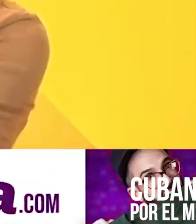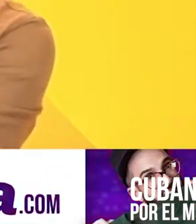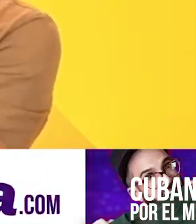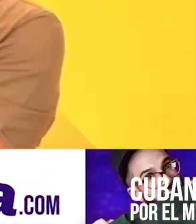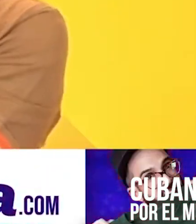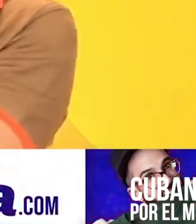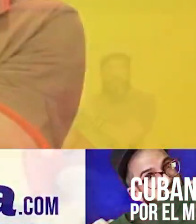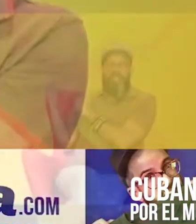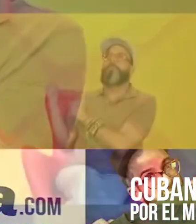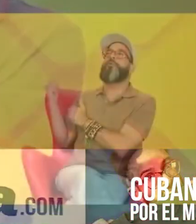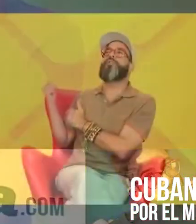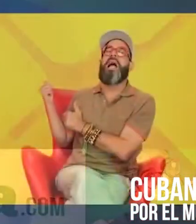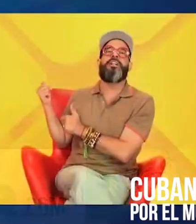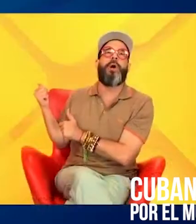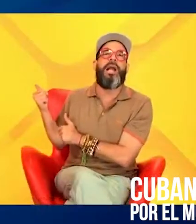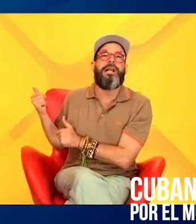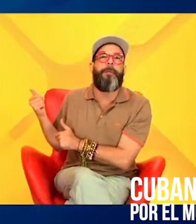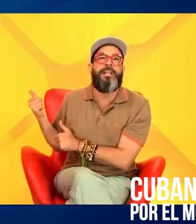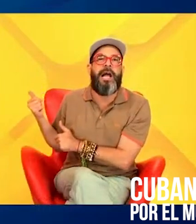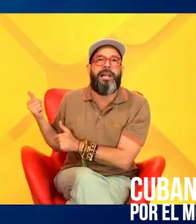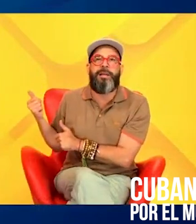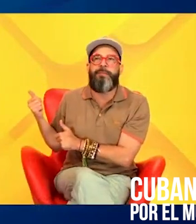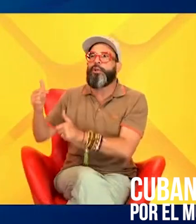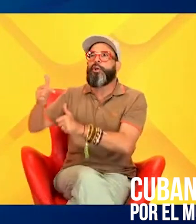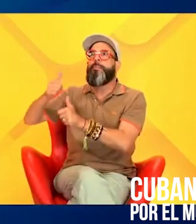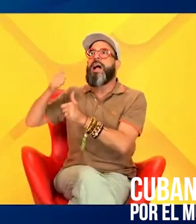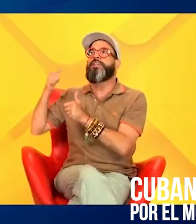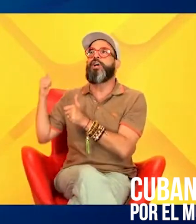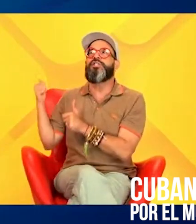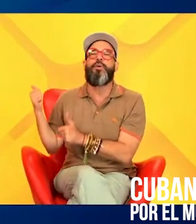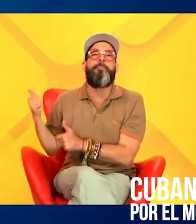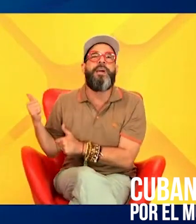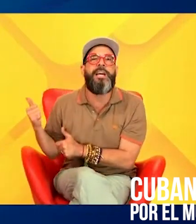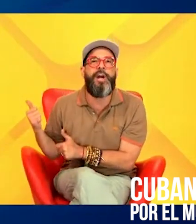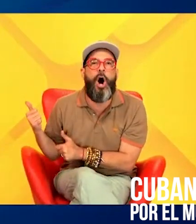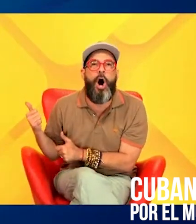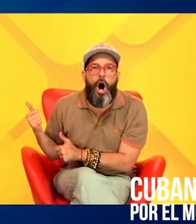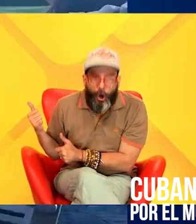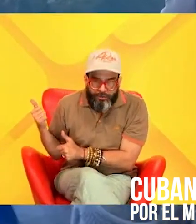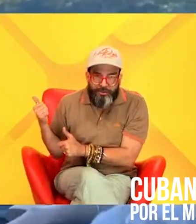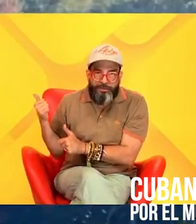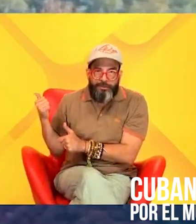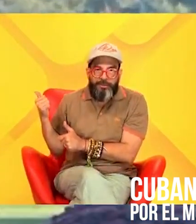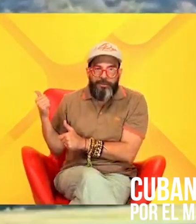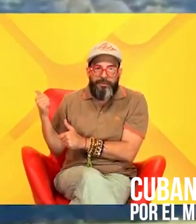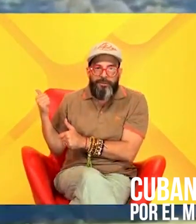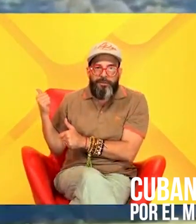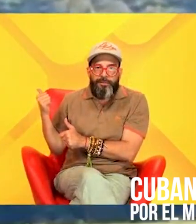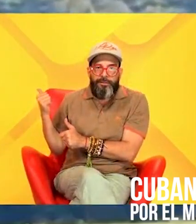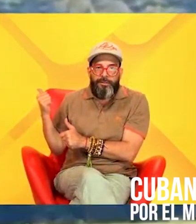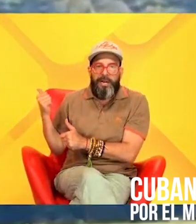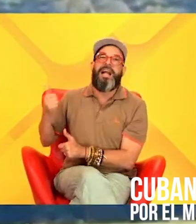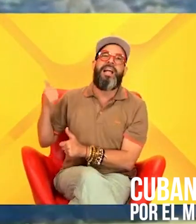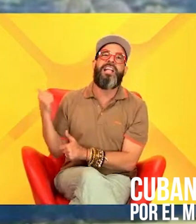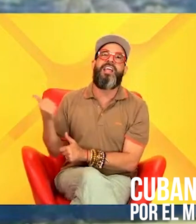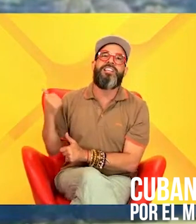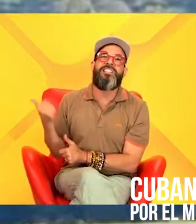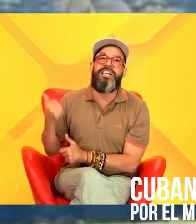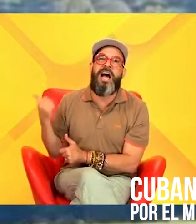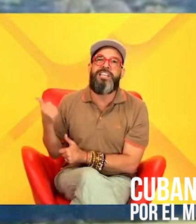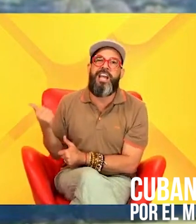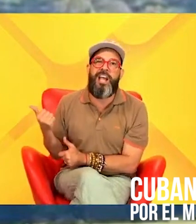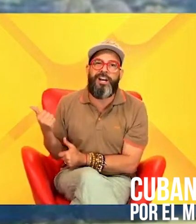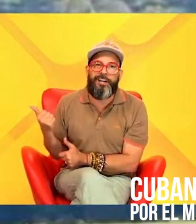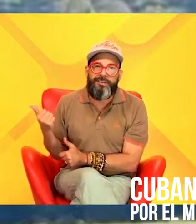muma Disfrutando en el capitalismo tomándose un vino la que